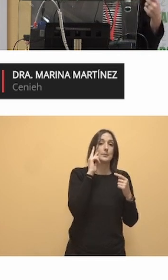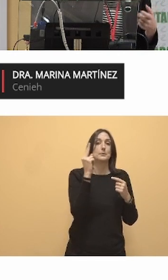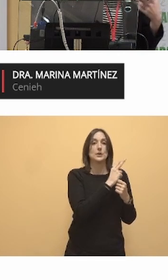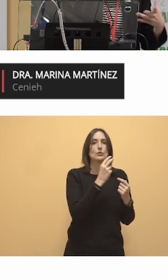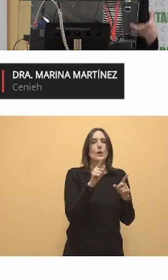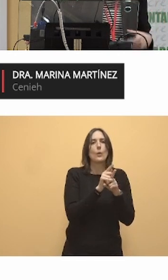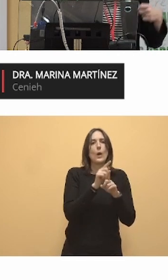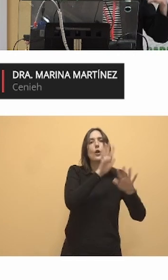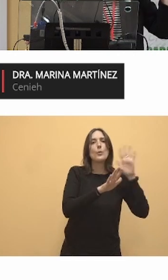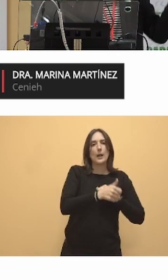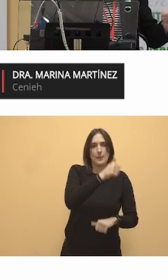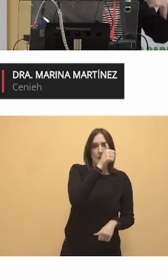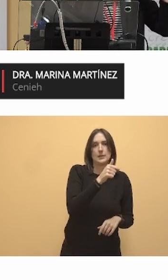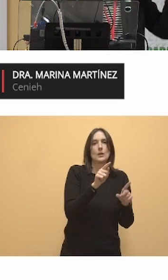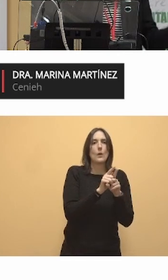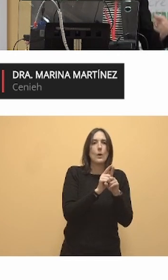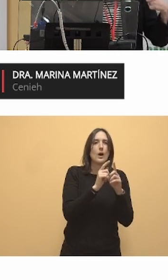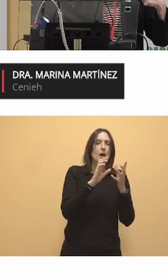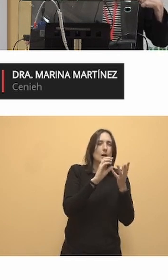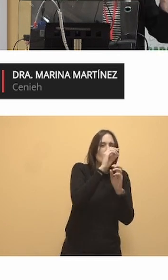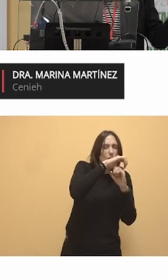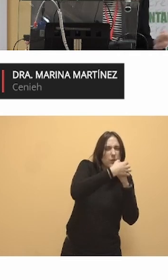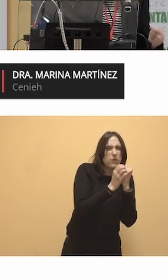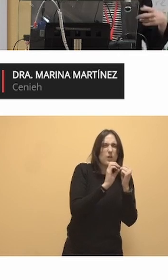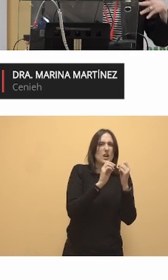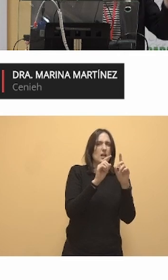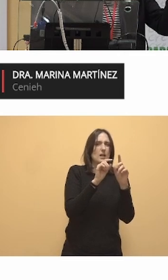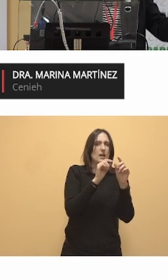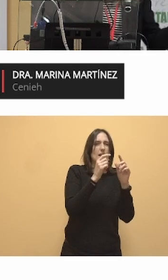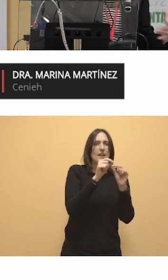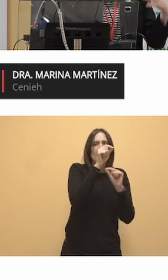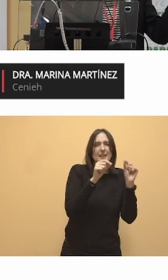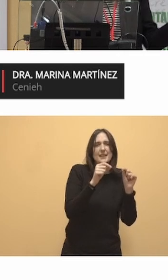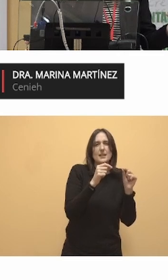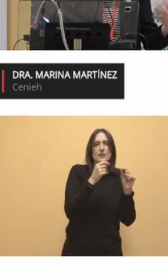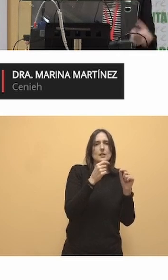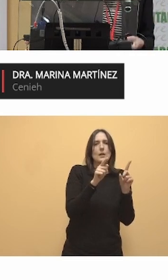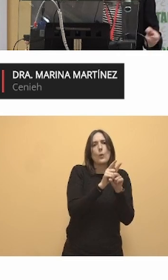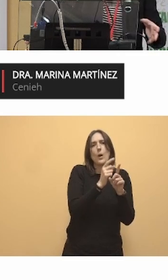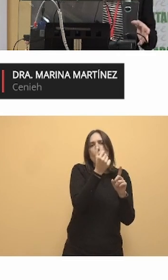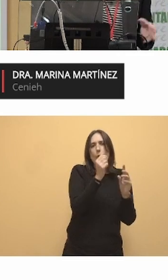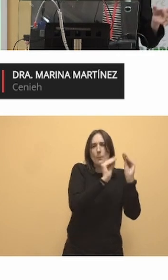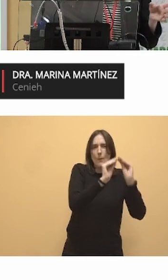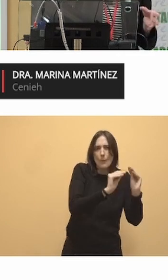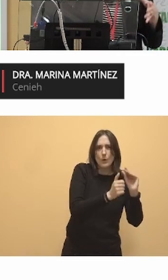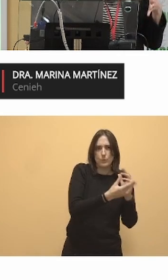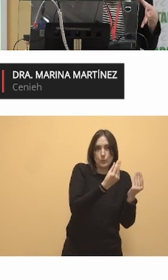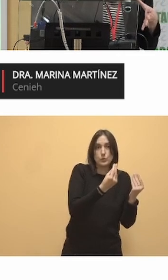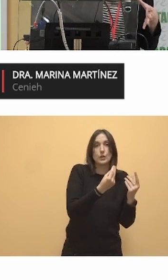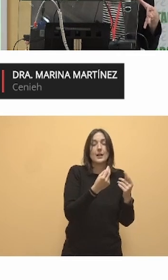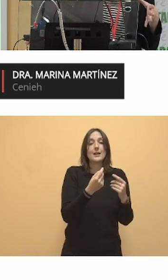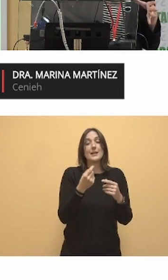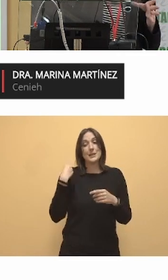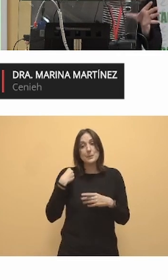es mucho más compleja, con esas cúspides, rugosidades, crenulaciones, ese diente que decíamos antes barroco. Ellos, por tanto,